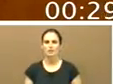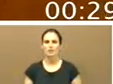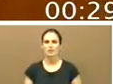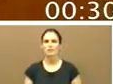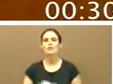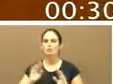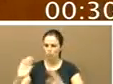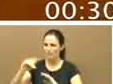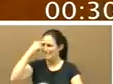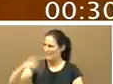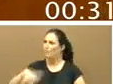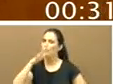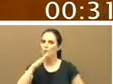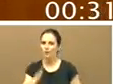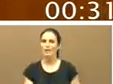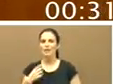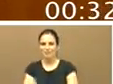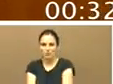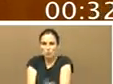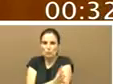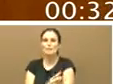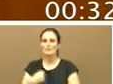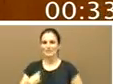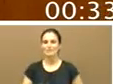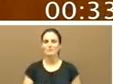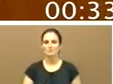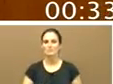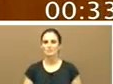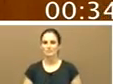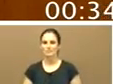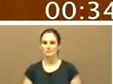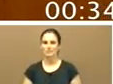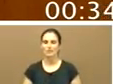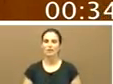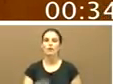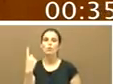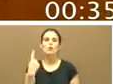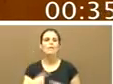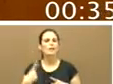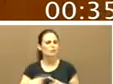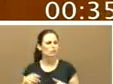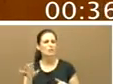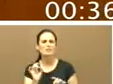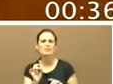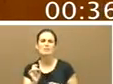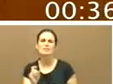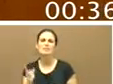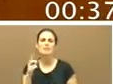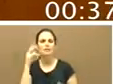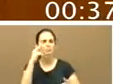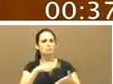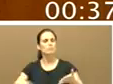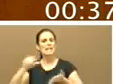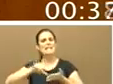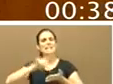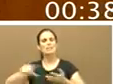Y usted sabe por qué se me erizaron los pelos, los vellos. Una de las cuestiones que más literatura política